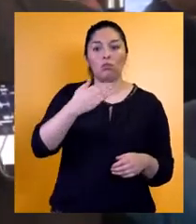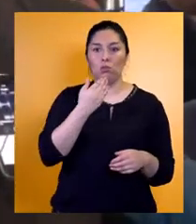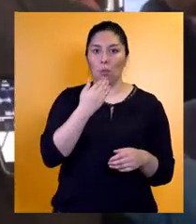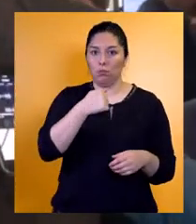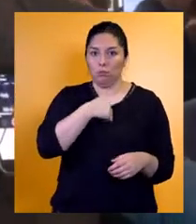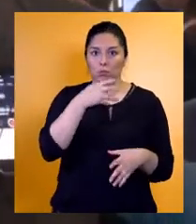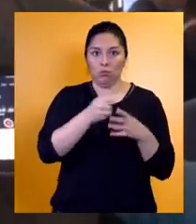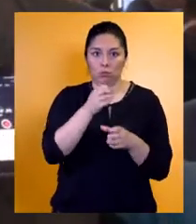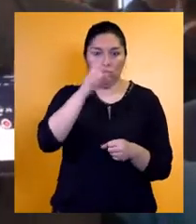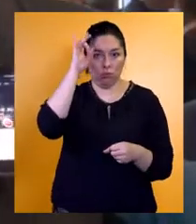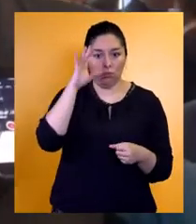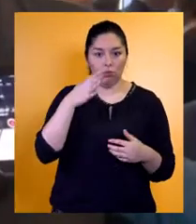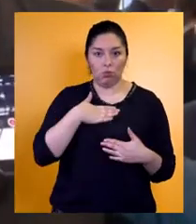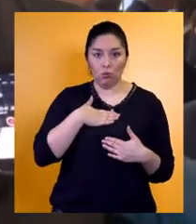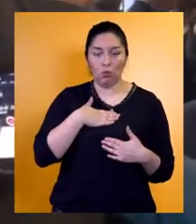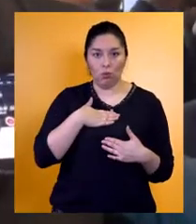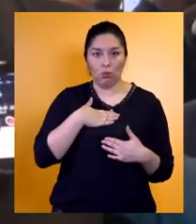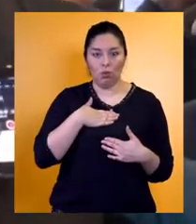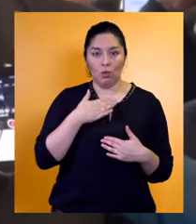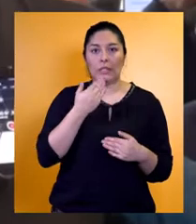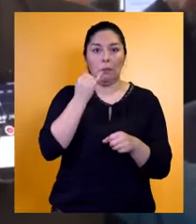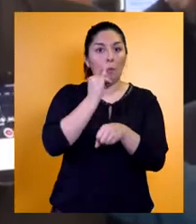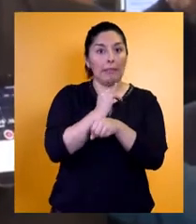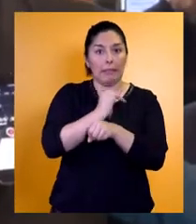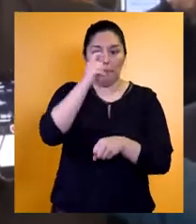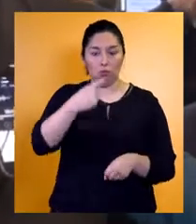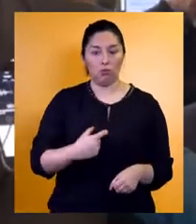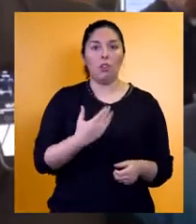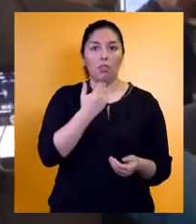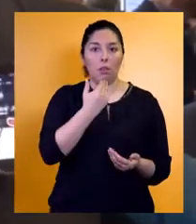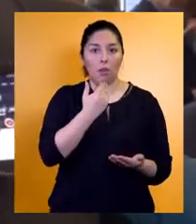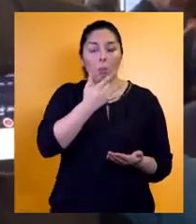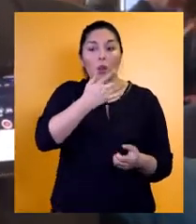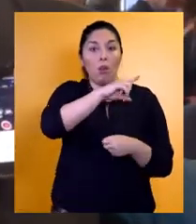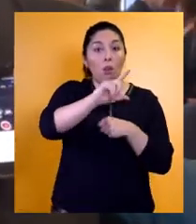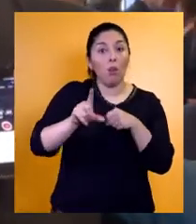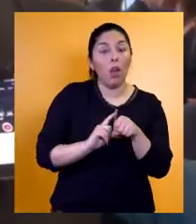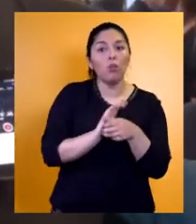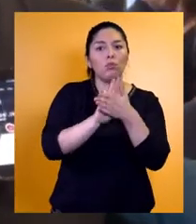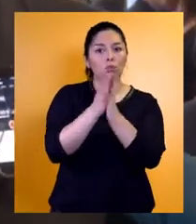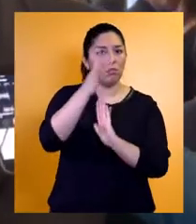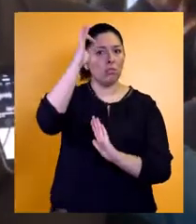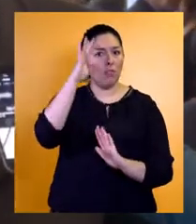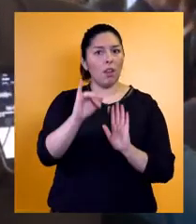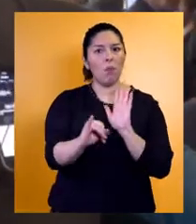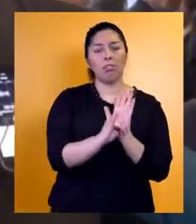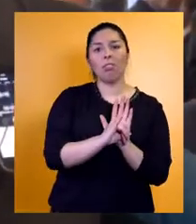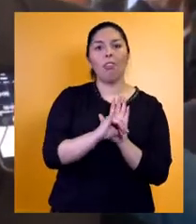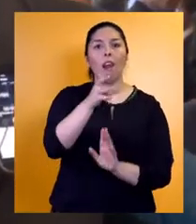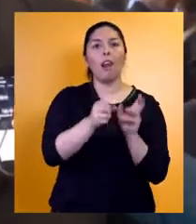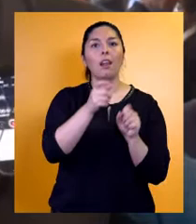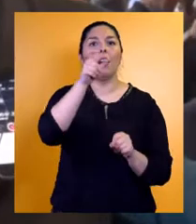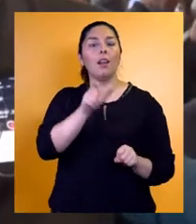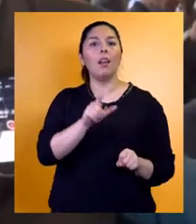Yo me digo lechero también y estoy hablando en calidad de intendente. Porque todos los de la región de Los Lagos deberíamos sentirnos algo